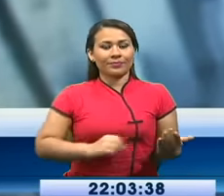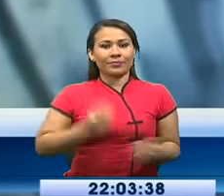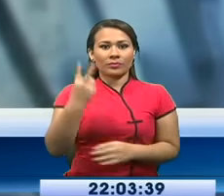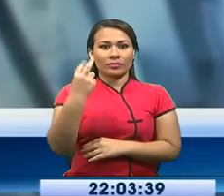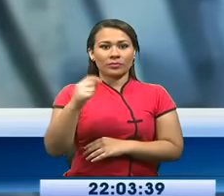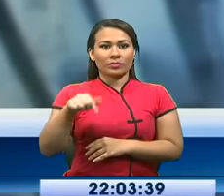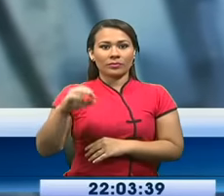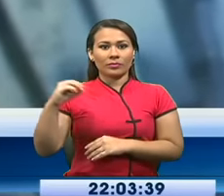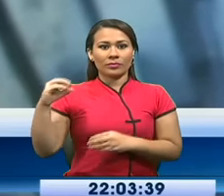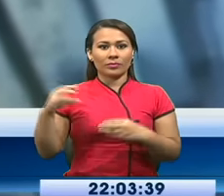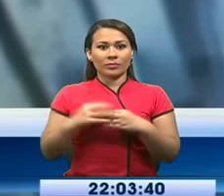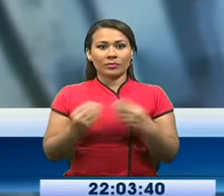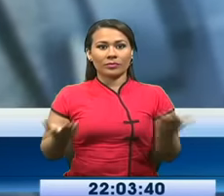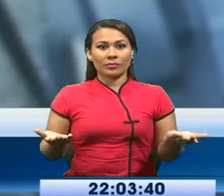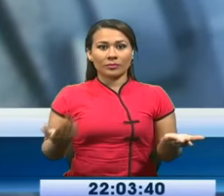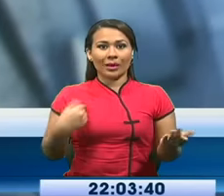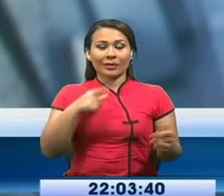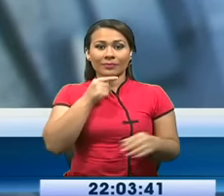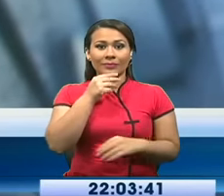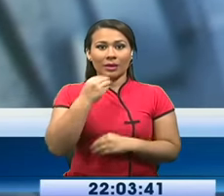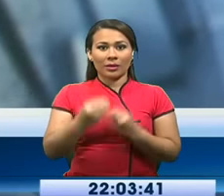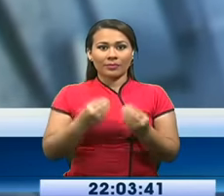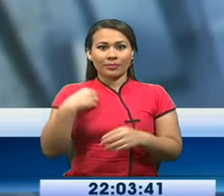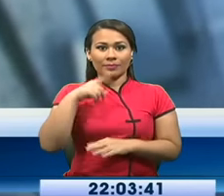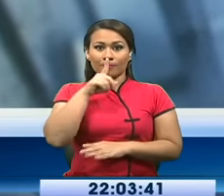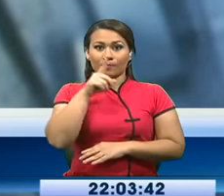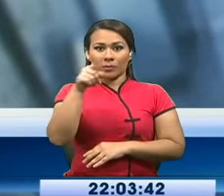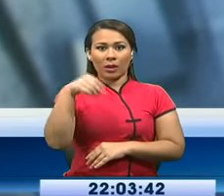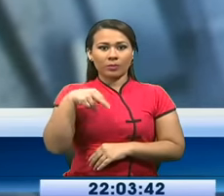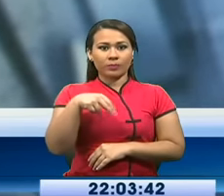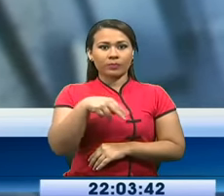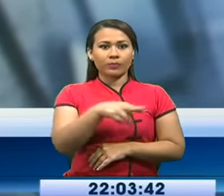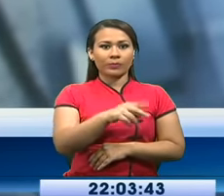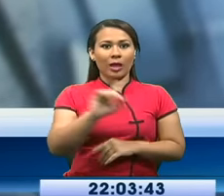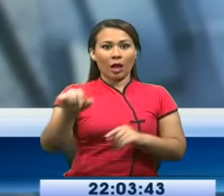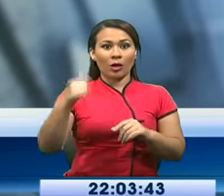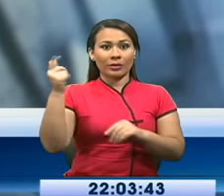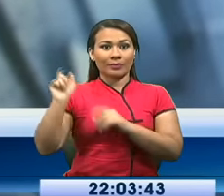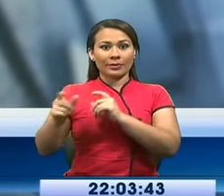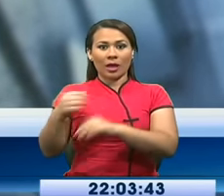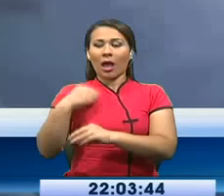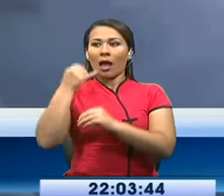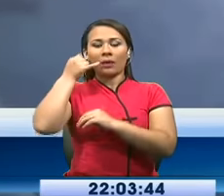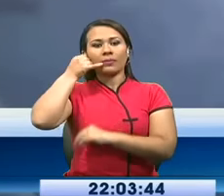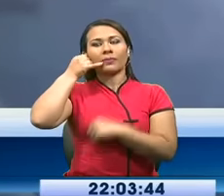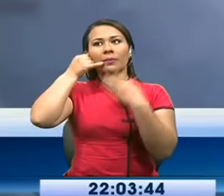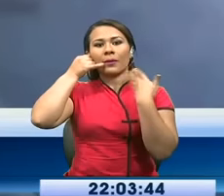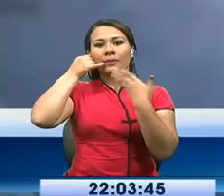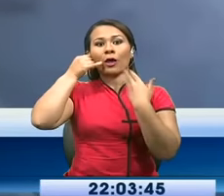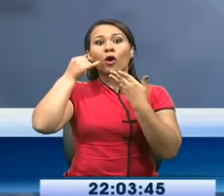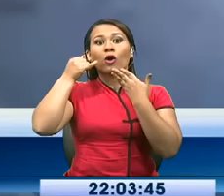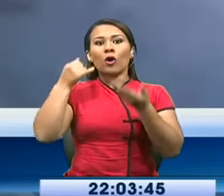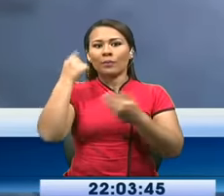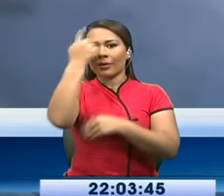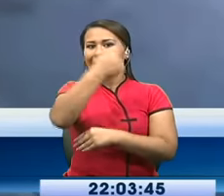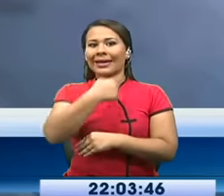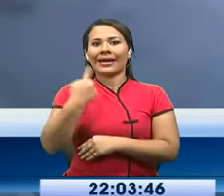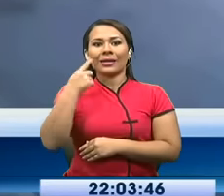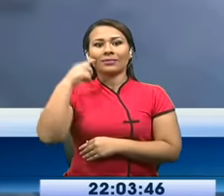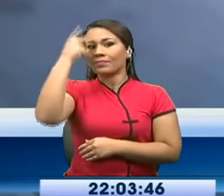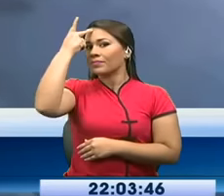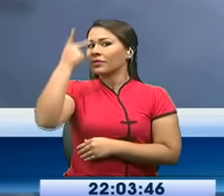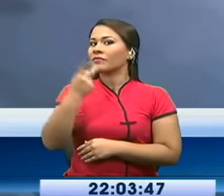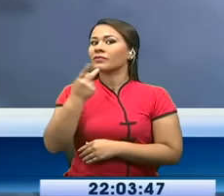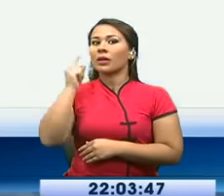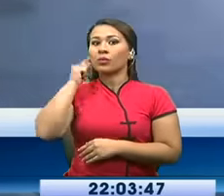el sujeto hace lo propio, es decir, abandona la agencia mientras sus compinches reciben la descripción de la mujer y empieza el trabajo